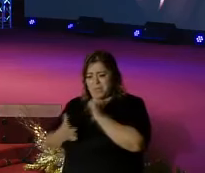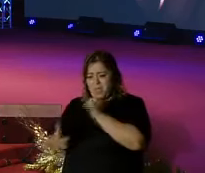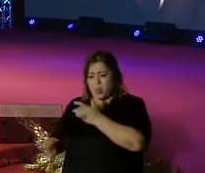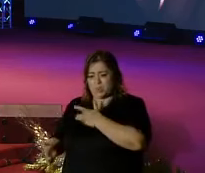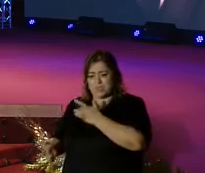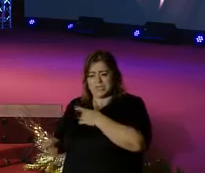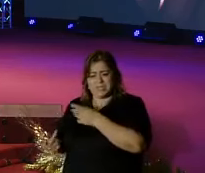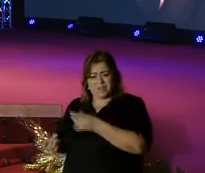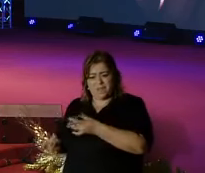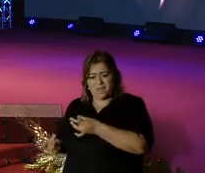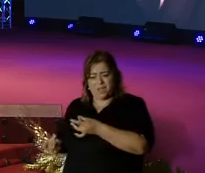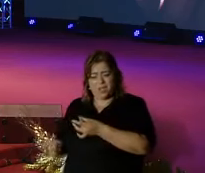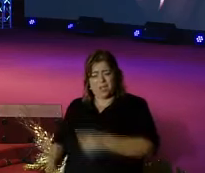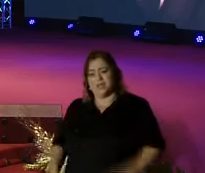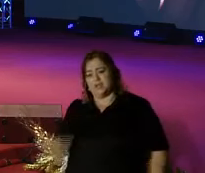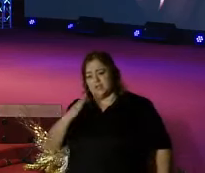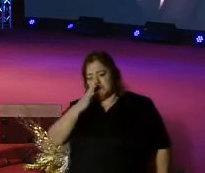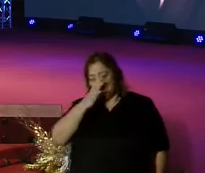¿quién era?